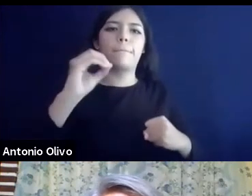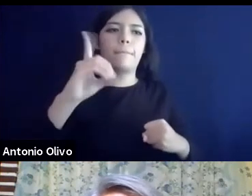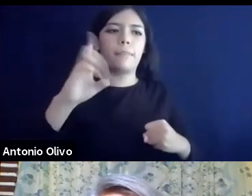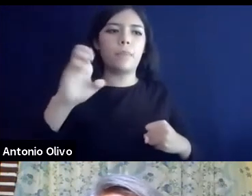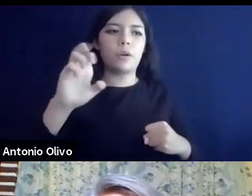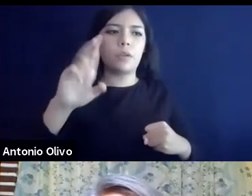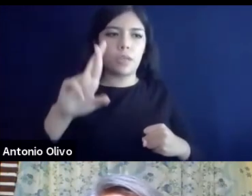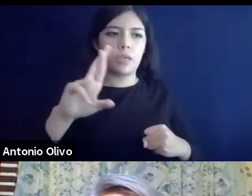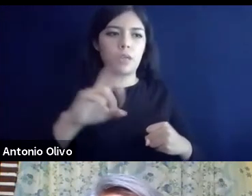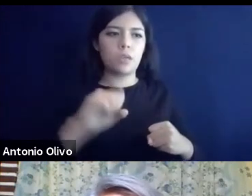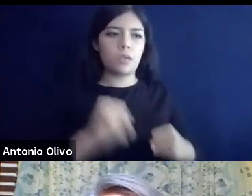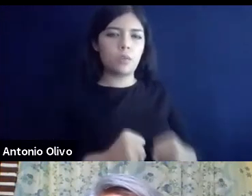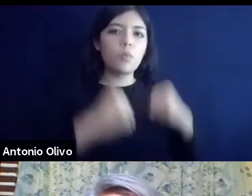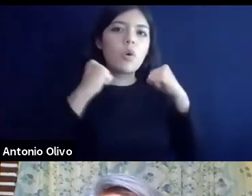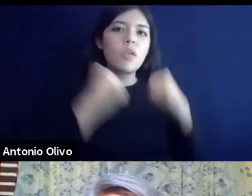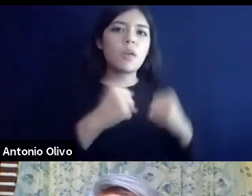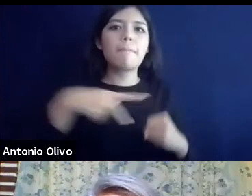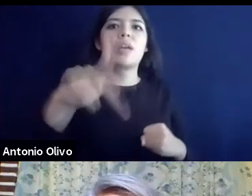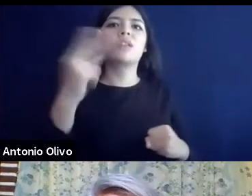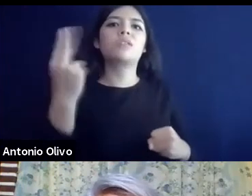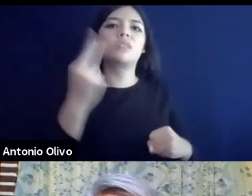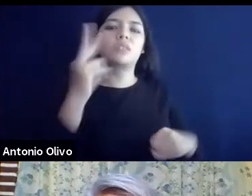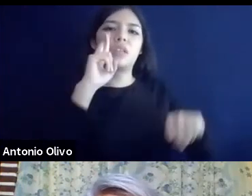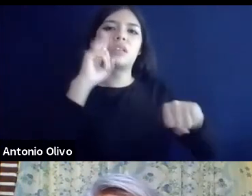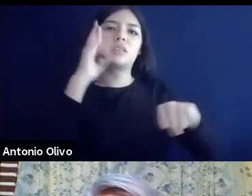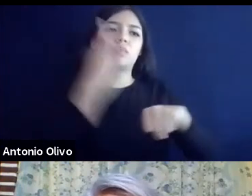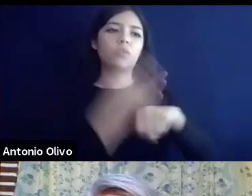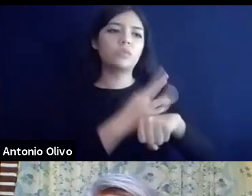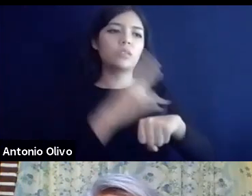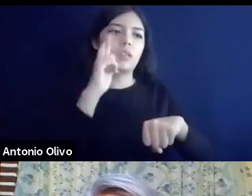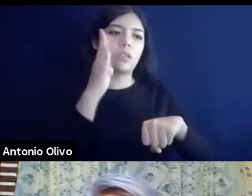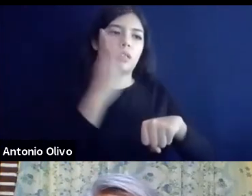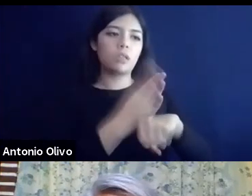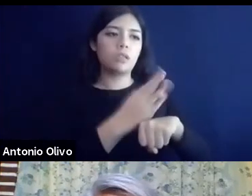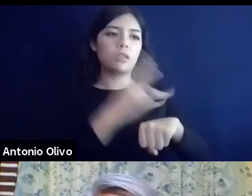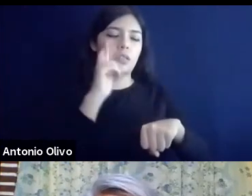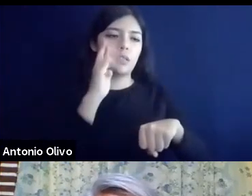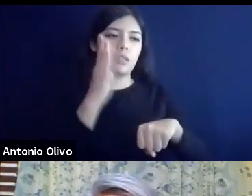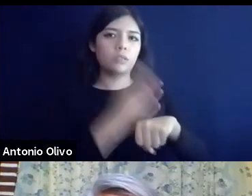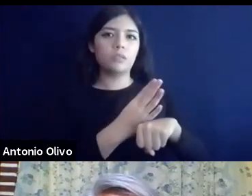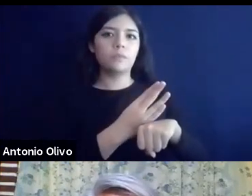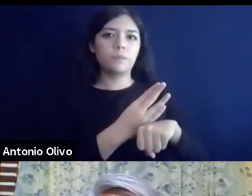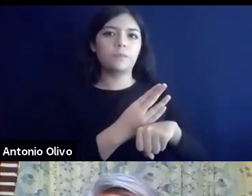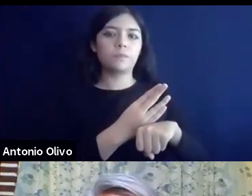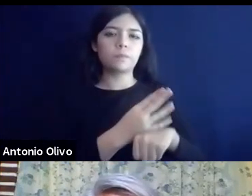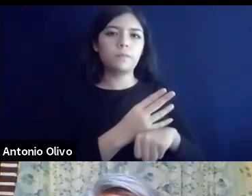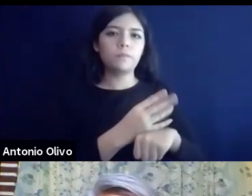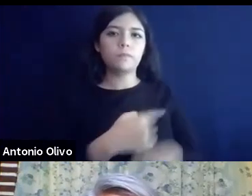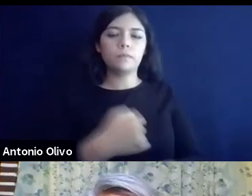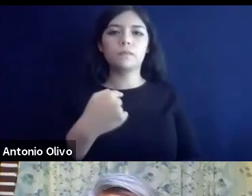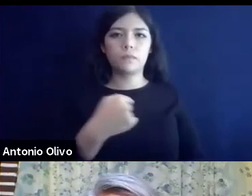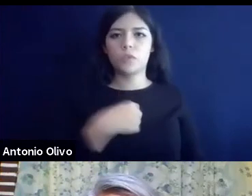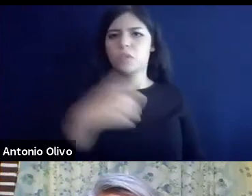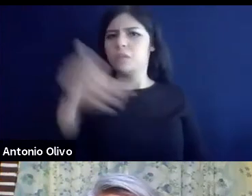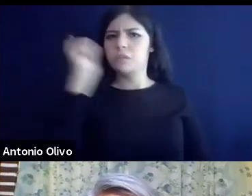responsabilidad. Entonces, ¿qué ha pasado aquí? O sea, a mí, ¿no? Que platicas tu experiencia, yo siempre